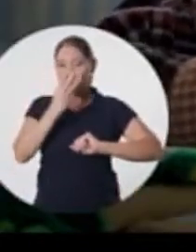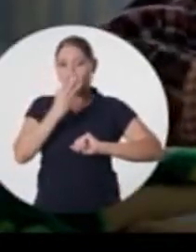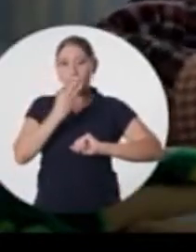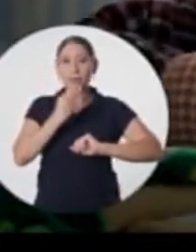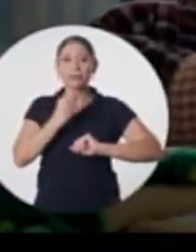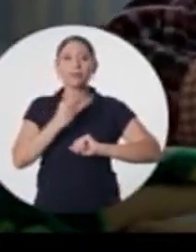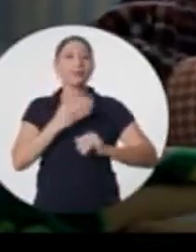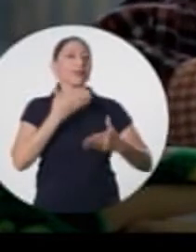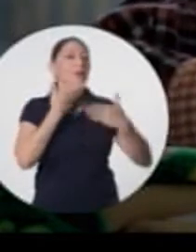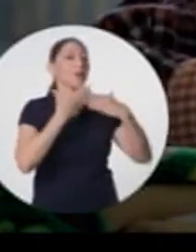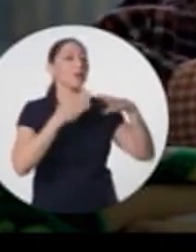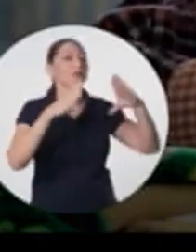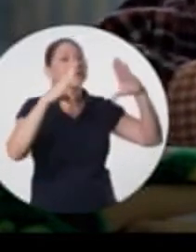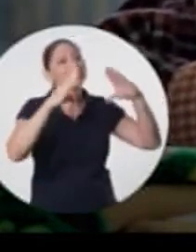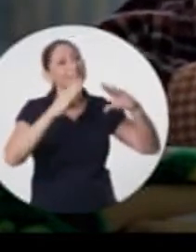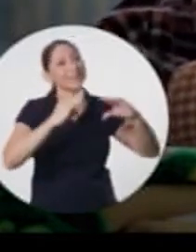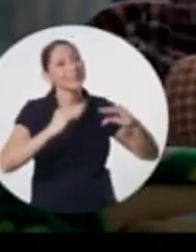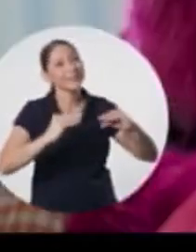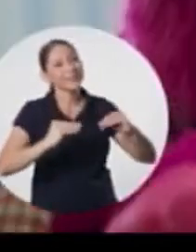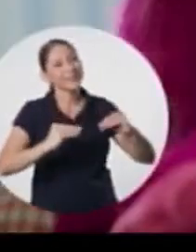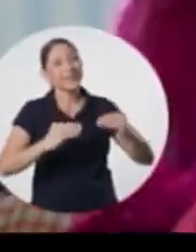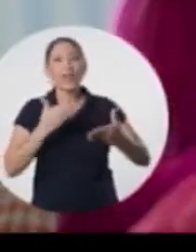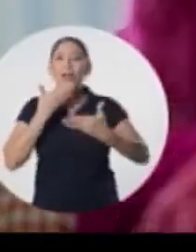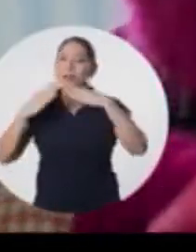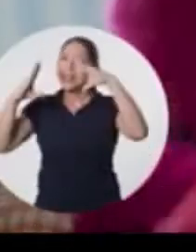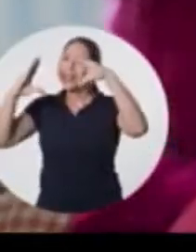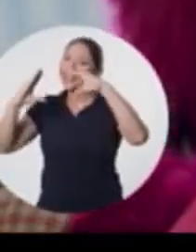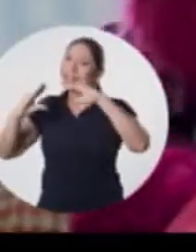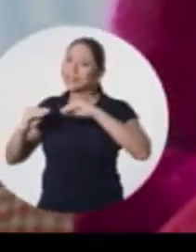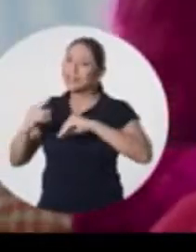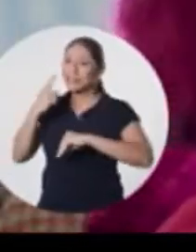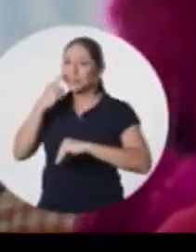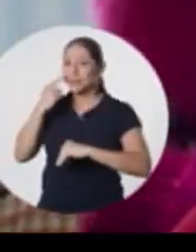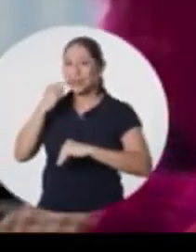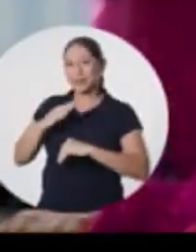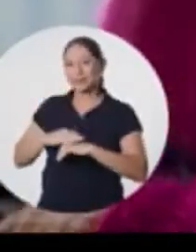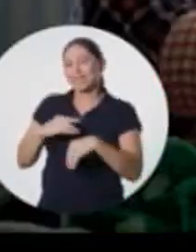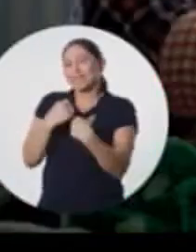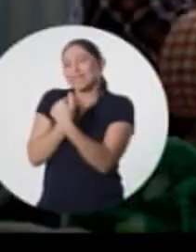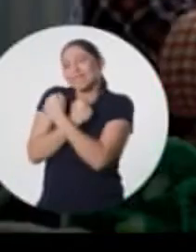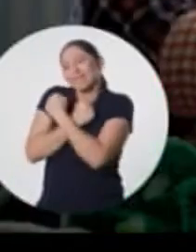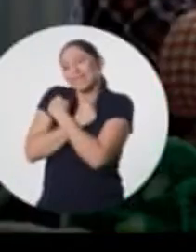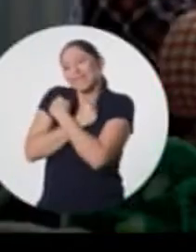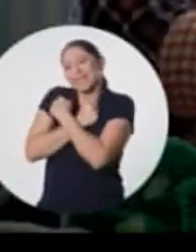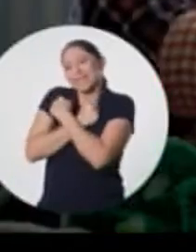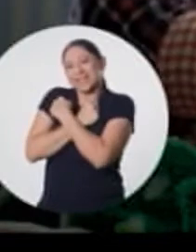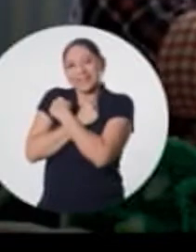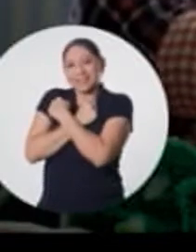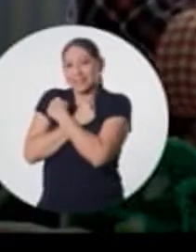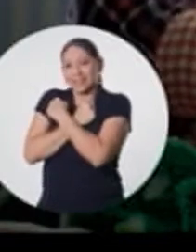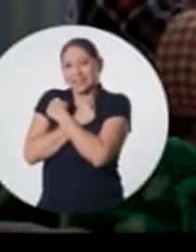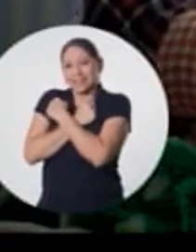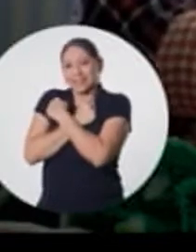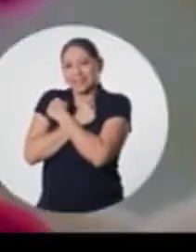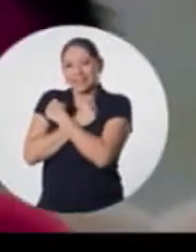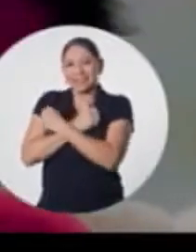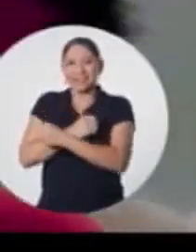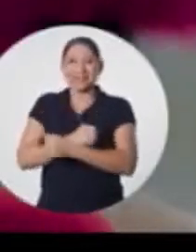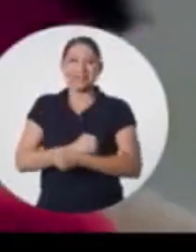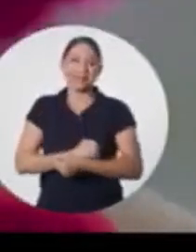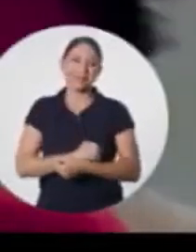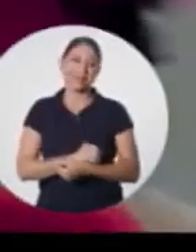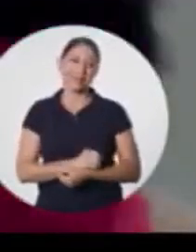Ay, ya me dio sueño. Oh, buenas noches, Nan. Buenas noches, papá. Te